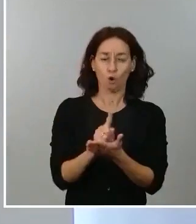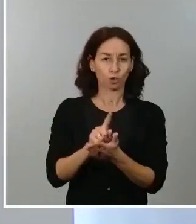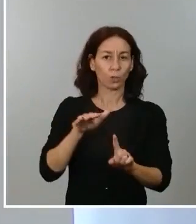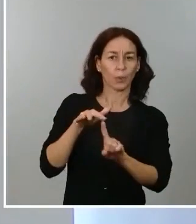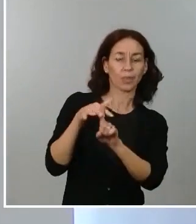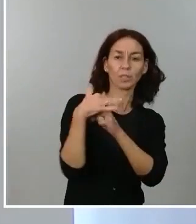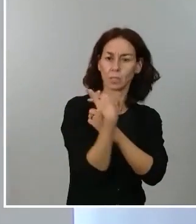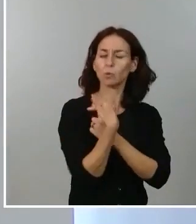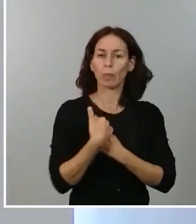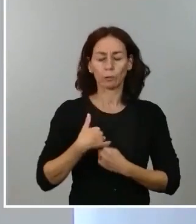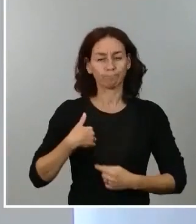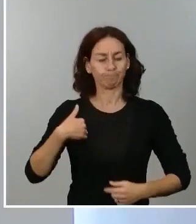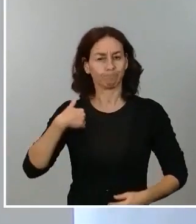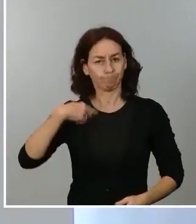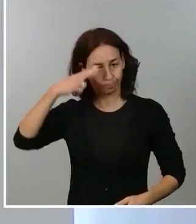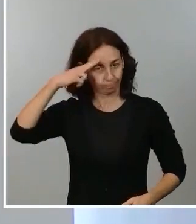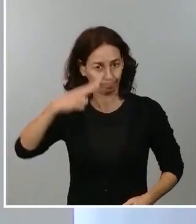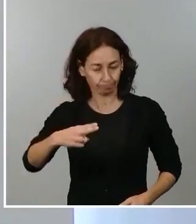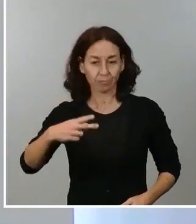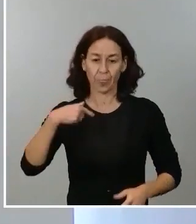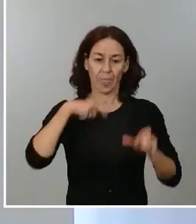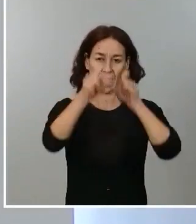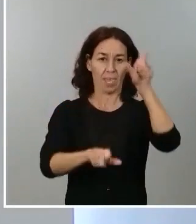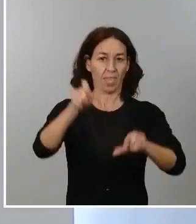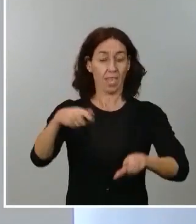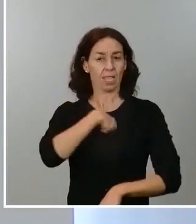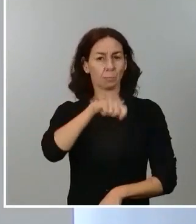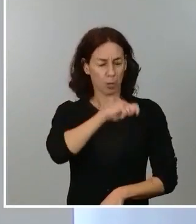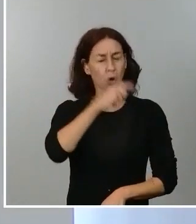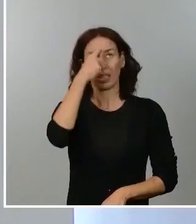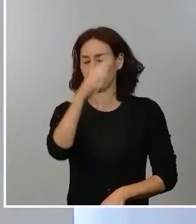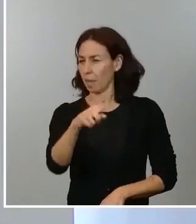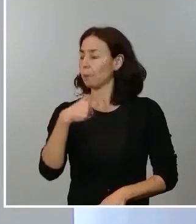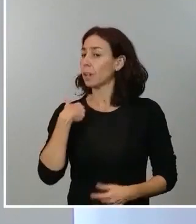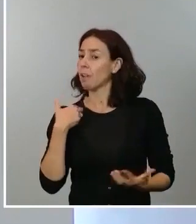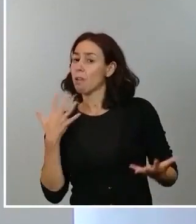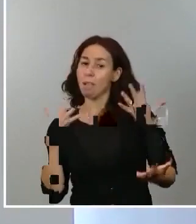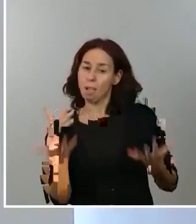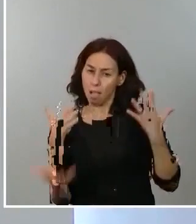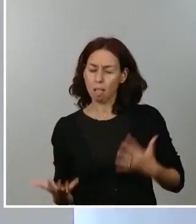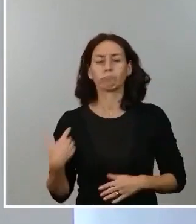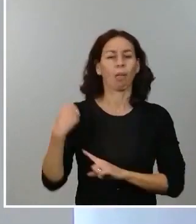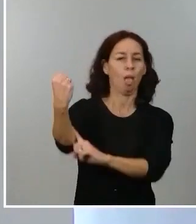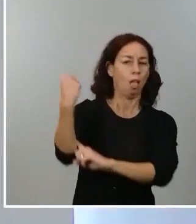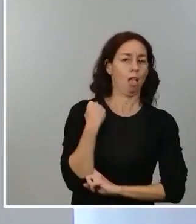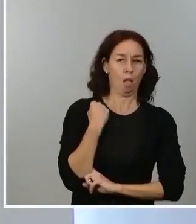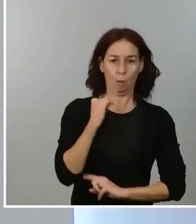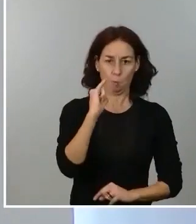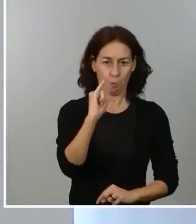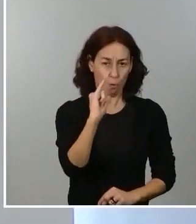reconocimento unánime dos españoles que saben que sempre poden contar con seu apoio en cualquier situación difícil